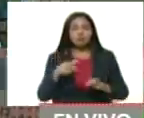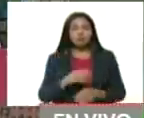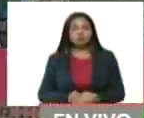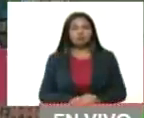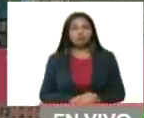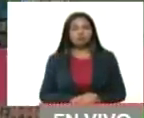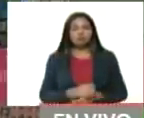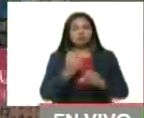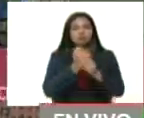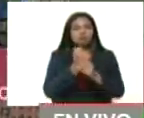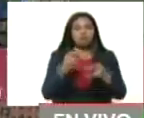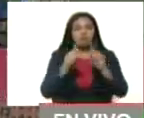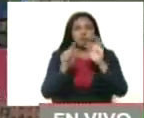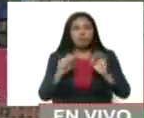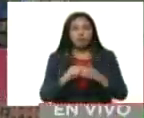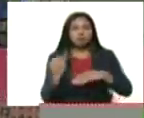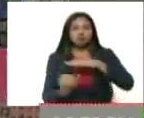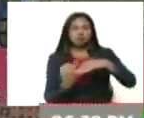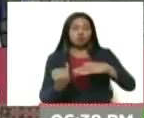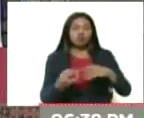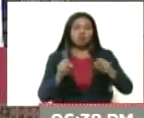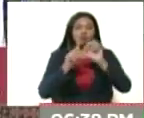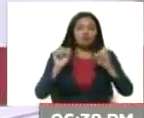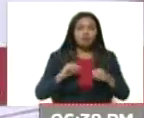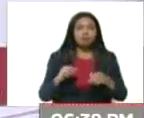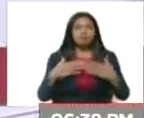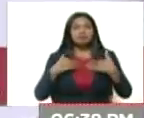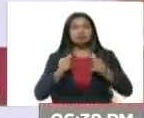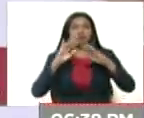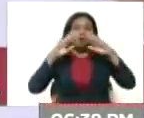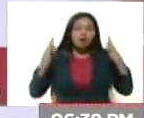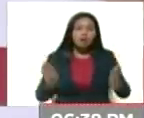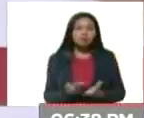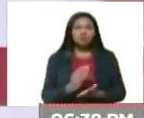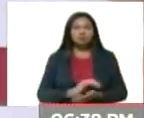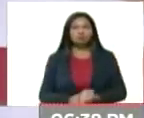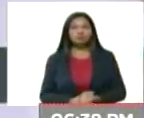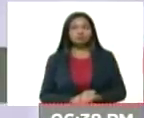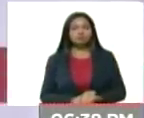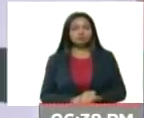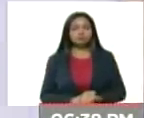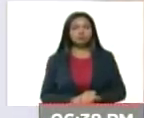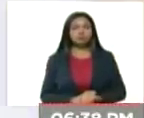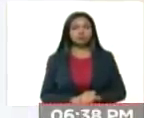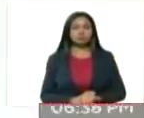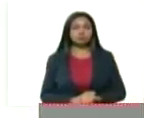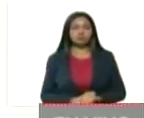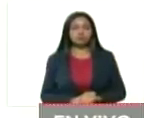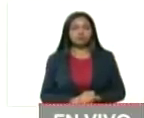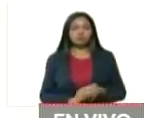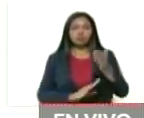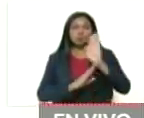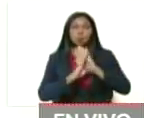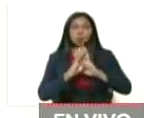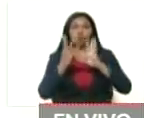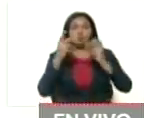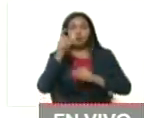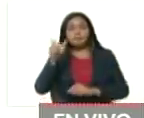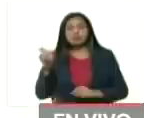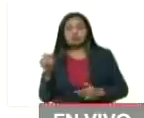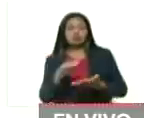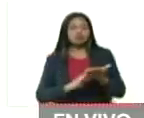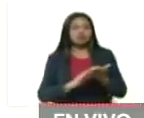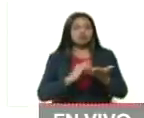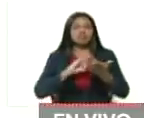trabajado con esas instituciones multilaterales de la salud en el mundo y en el continente. Aumenta el número de personas recuperadas. ¿Qué